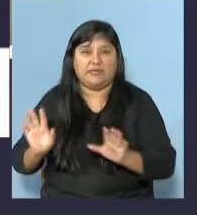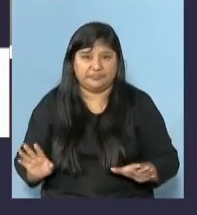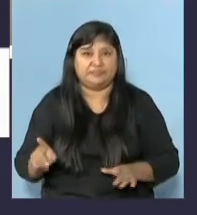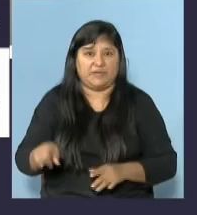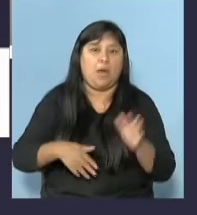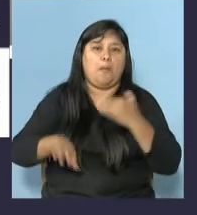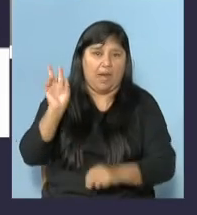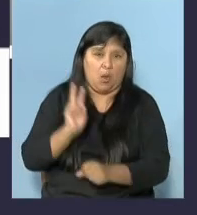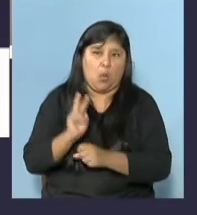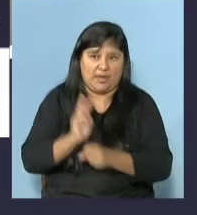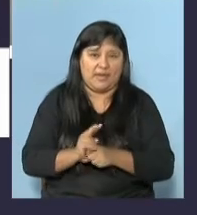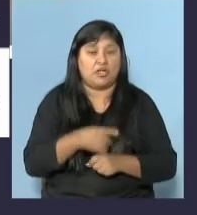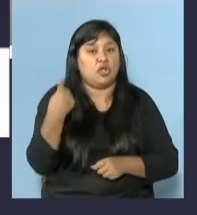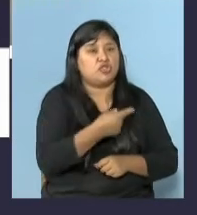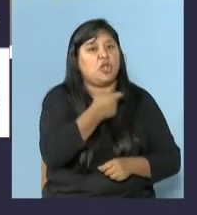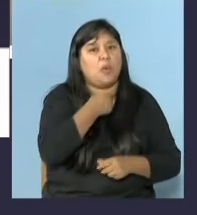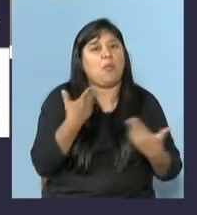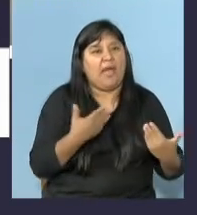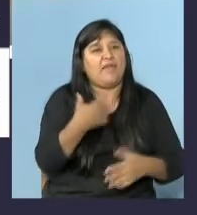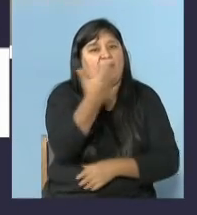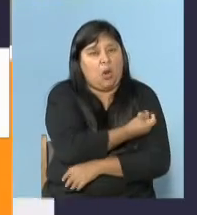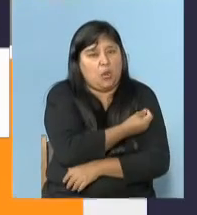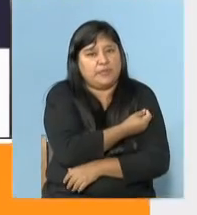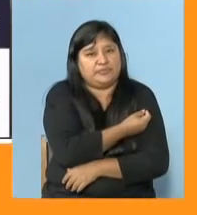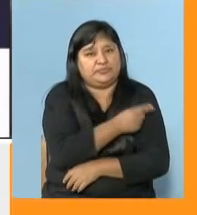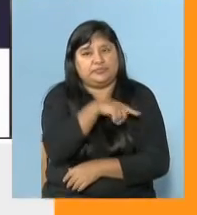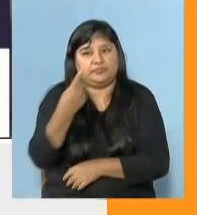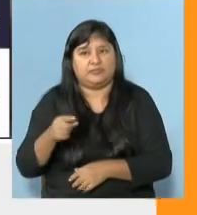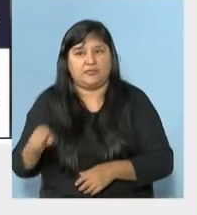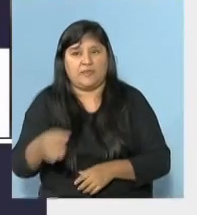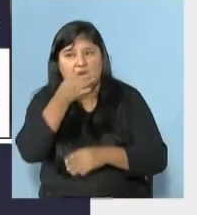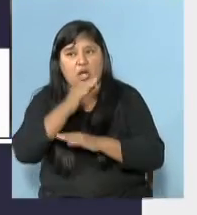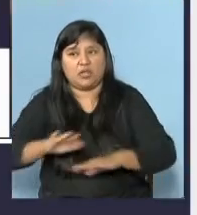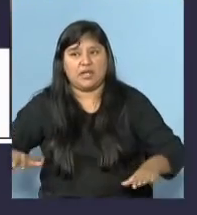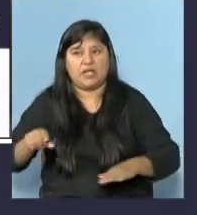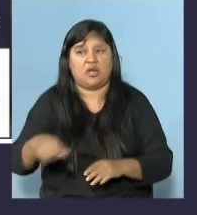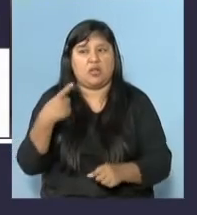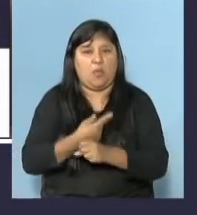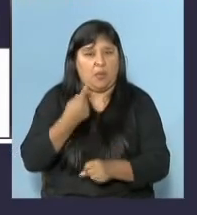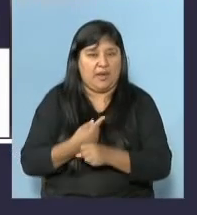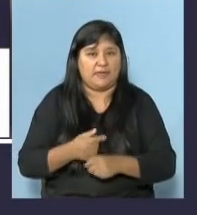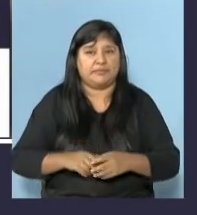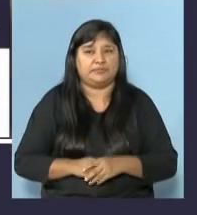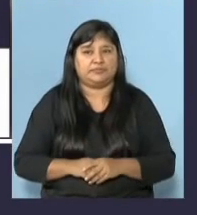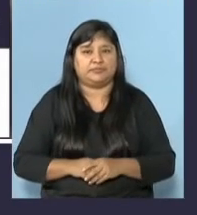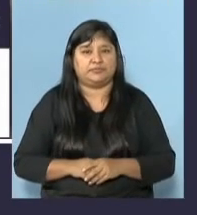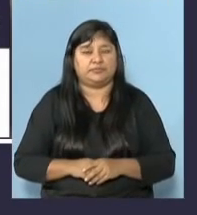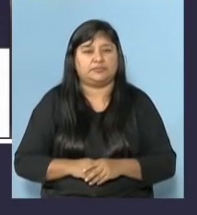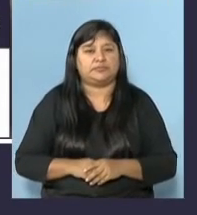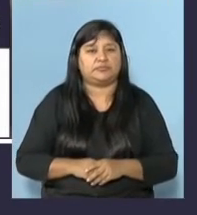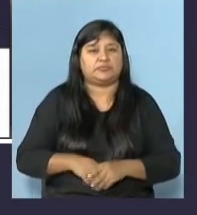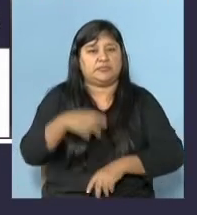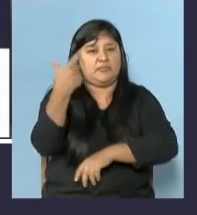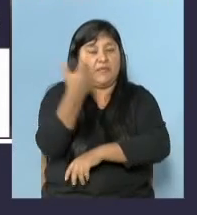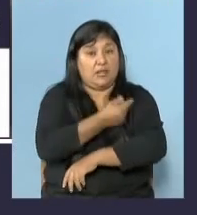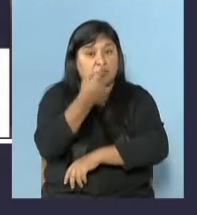con los adultos que podemos elegir vacunarnos o no. ¿Por qué no se puede vacunar a niños? Porque no están aprobadas las vacunas para niños todavía.